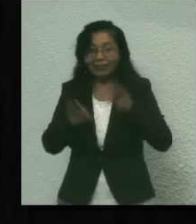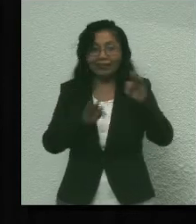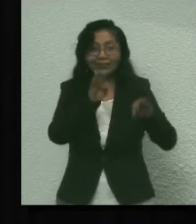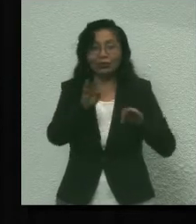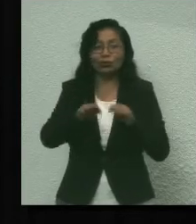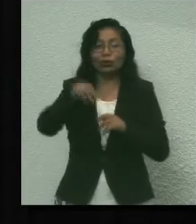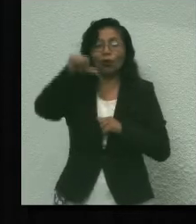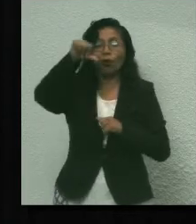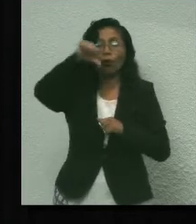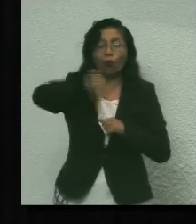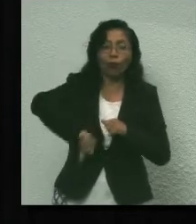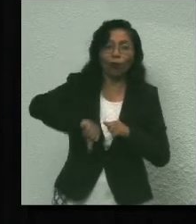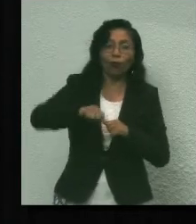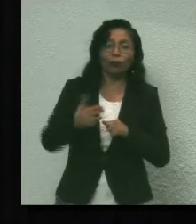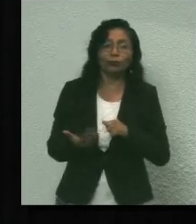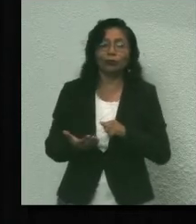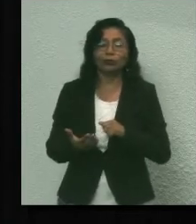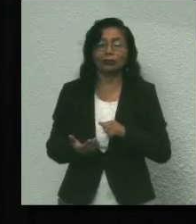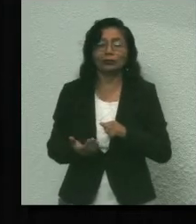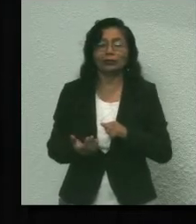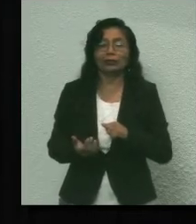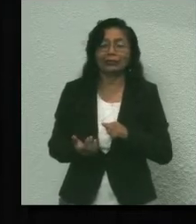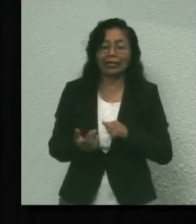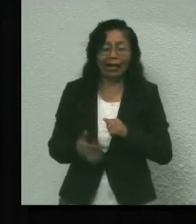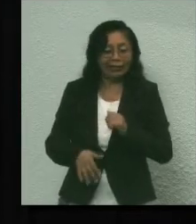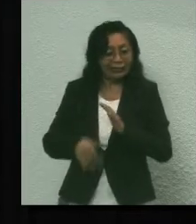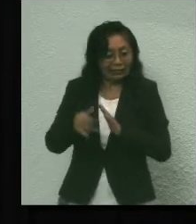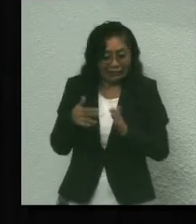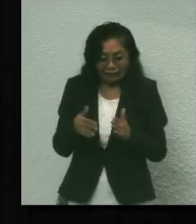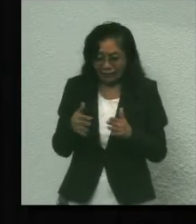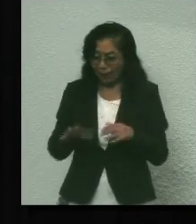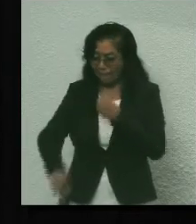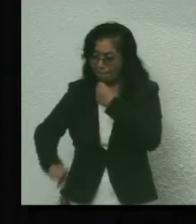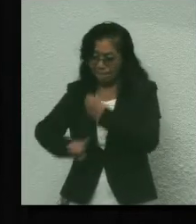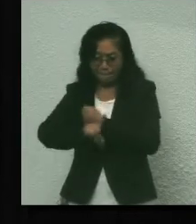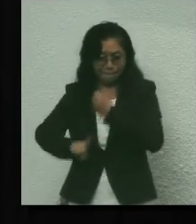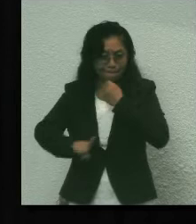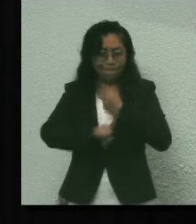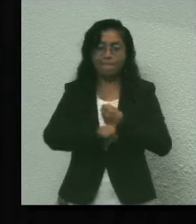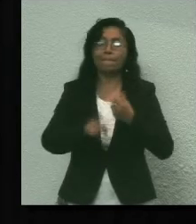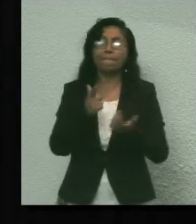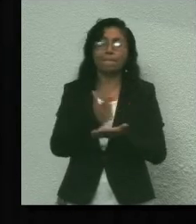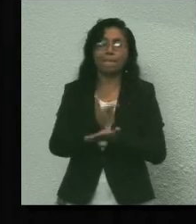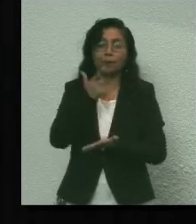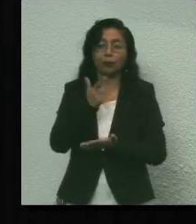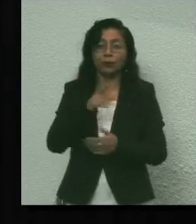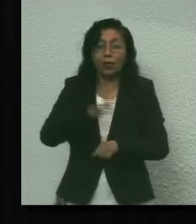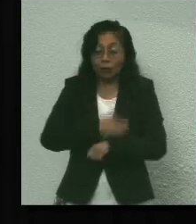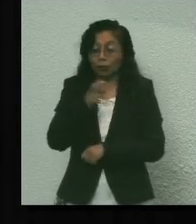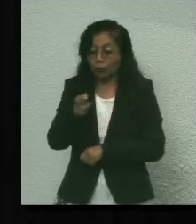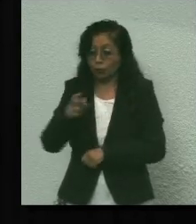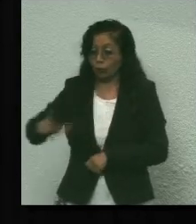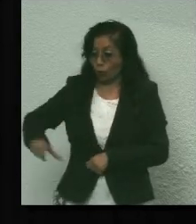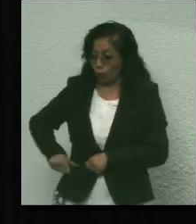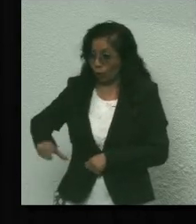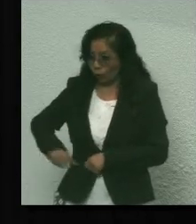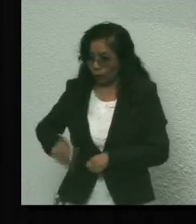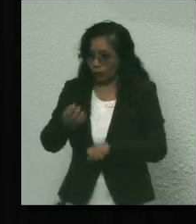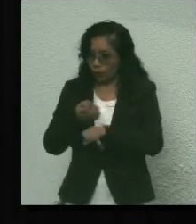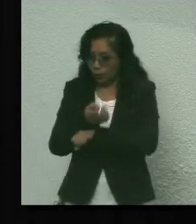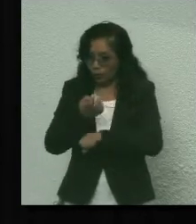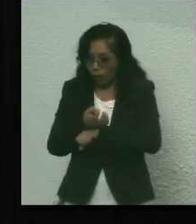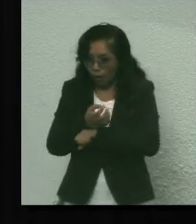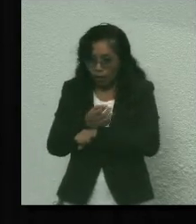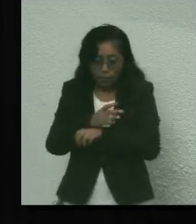fecha se hace más profunda por lo que debe ser una prioridad para el gobierno estatal atender las